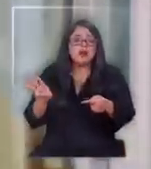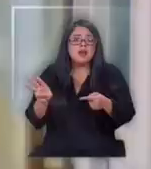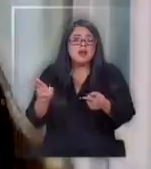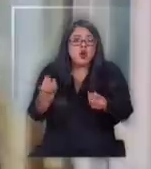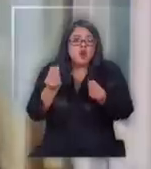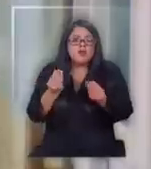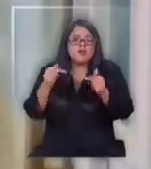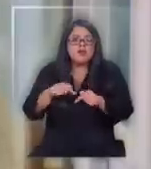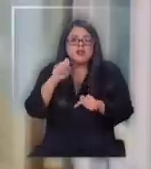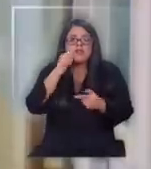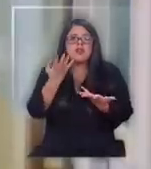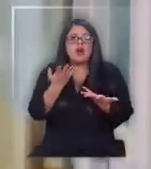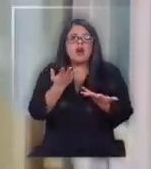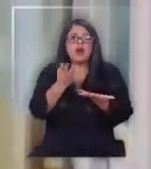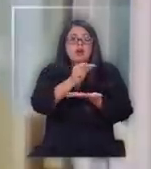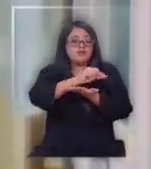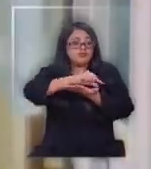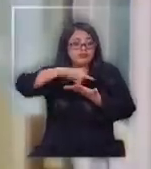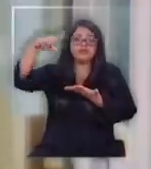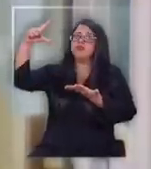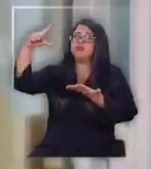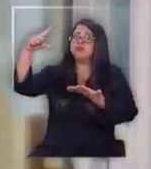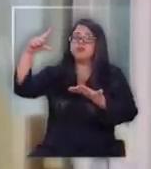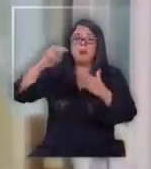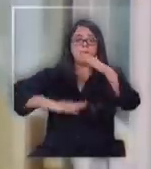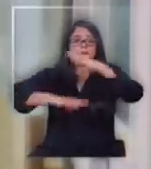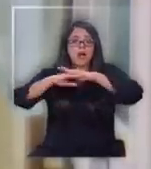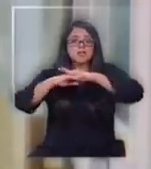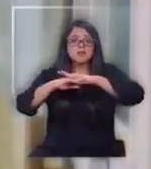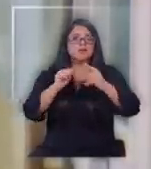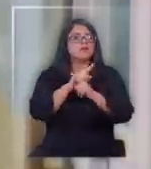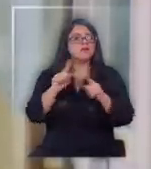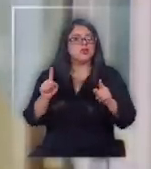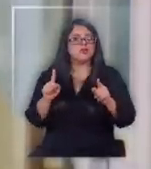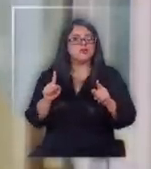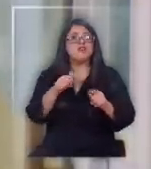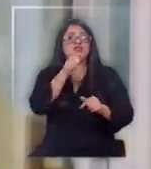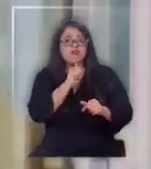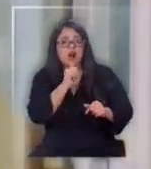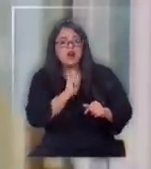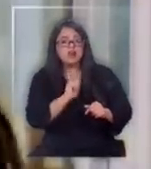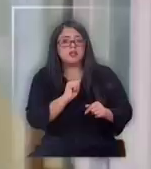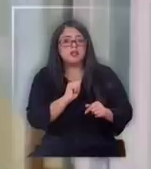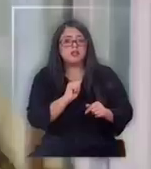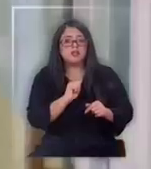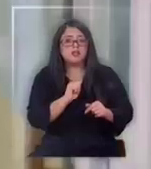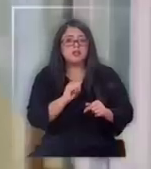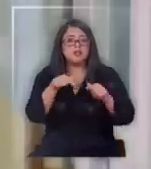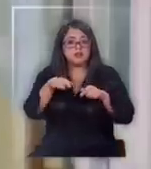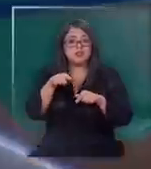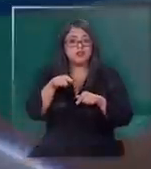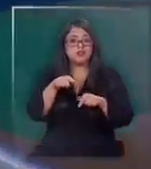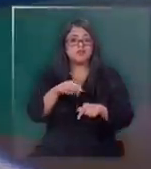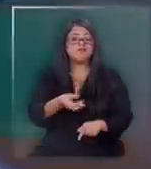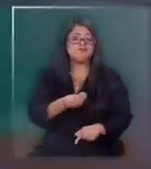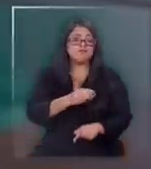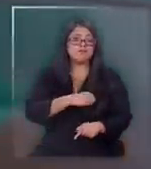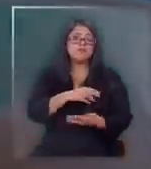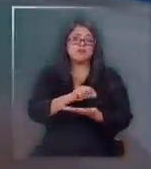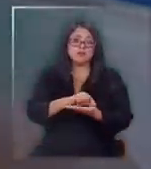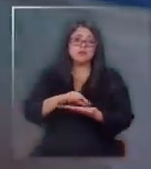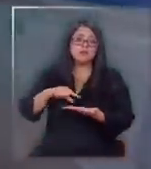en el pic de contagio. Por desgracia y por lo que podemos ver, esto sigue aumentando.